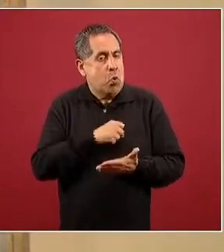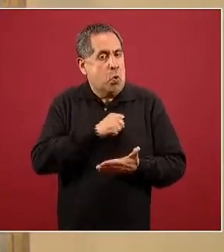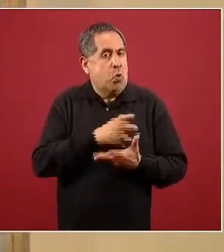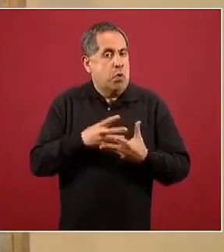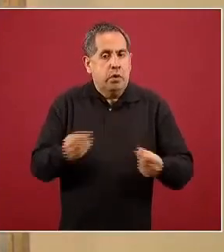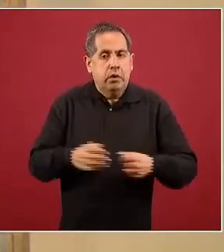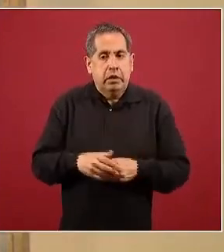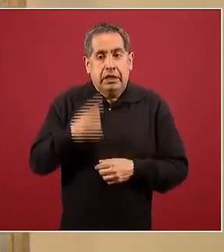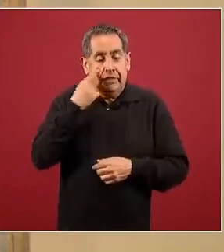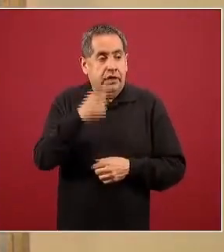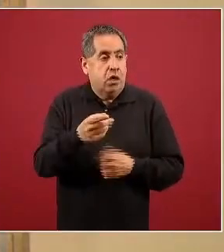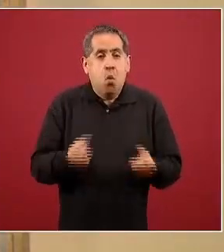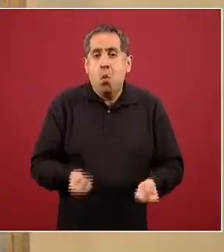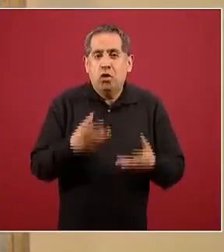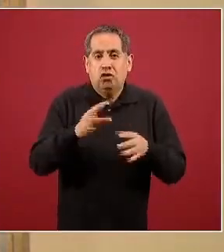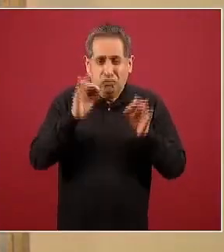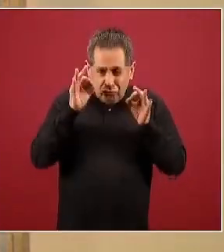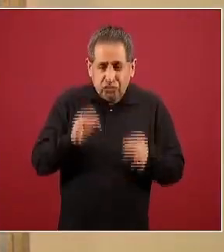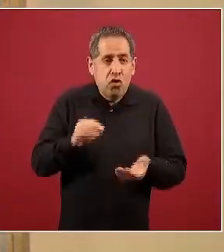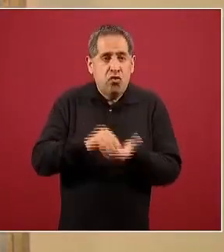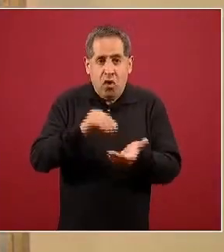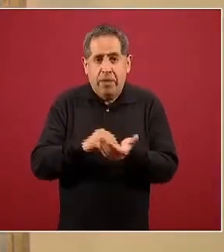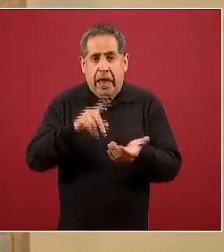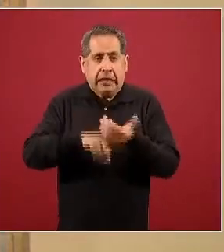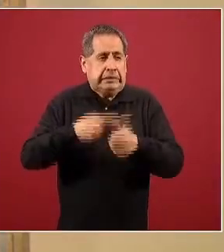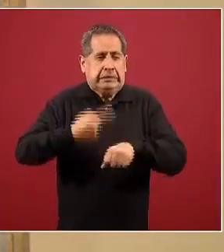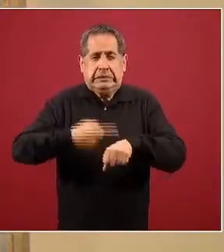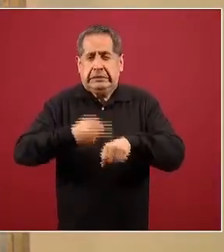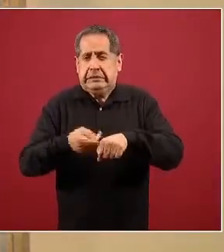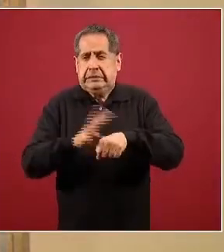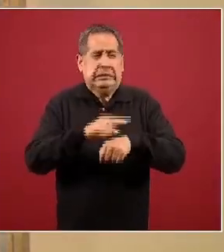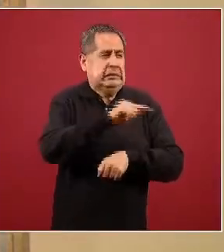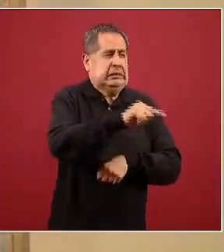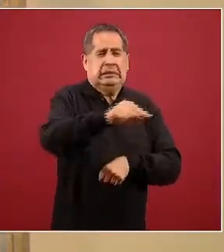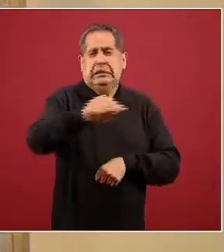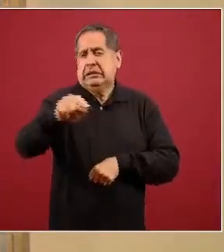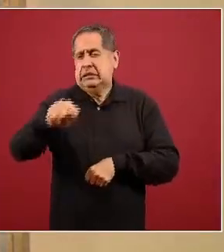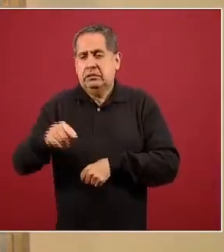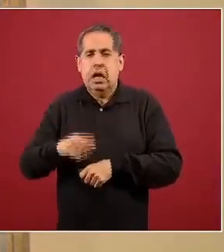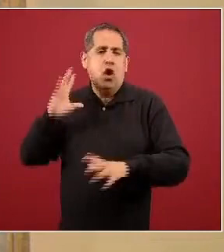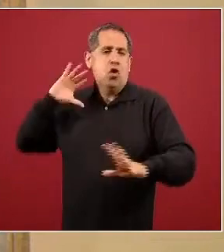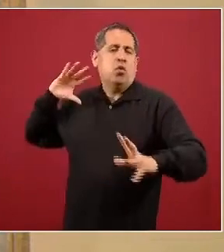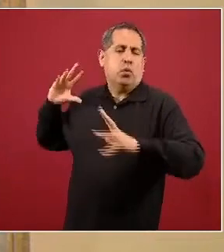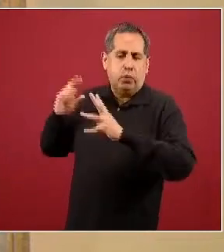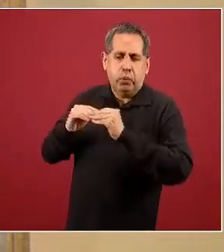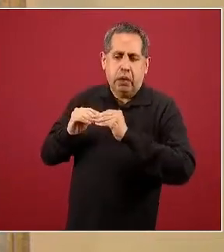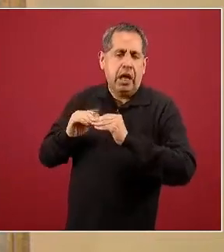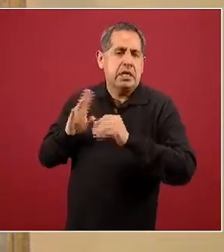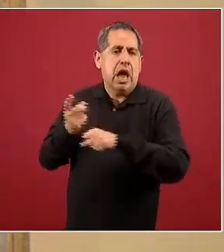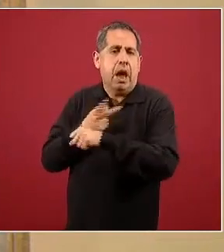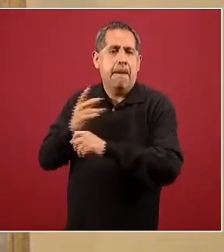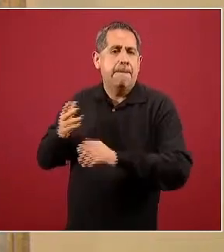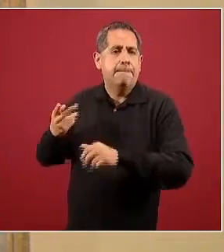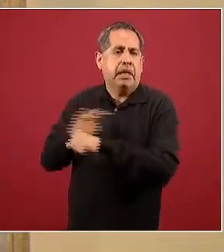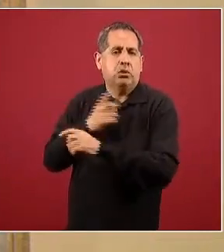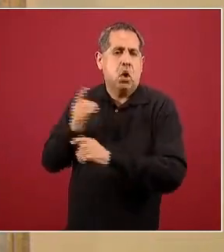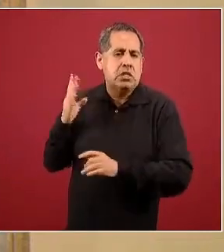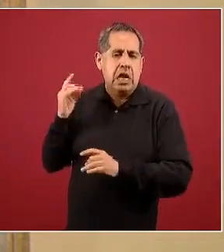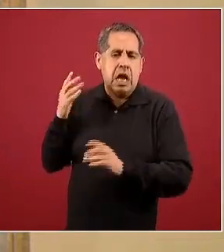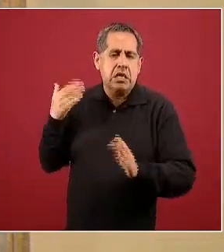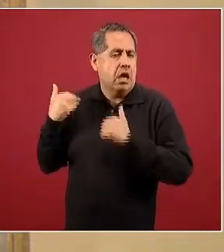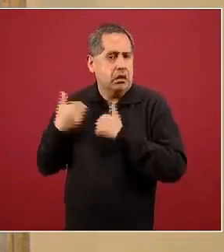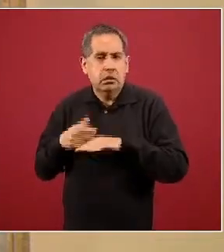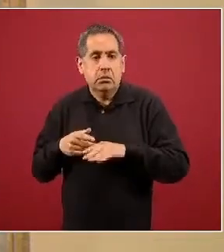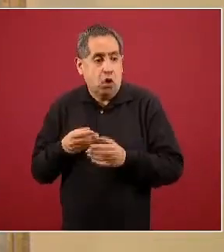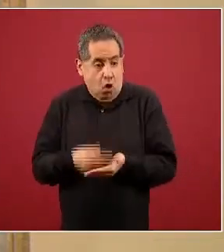importante, la epidemia activa, los casos activos. Es fácil hablar de los casos acumulados, son casos que ya se recuperaron